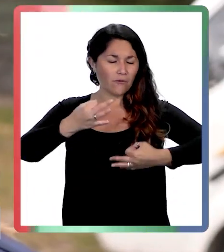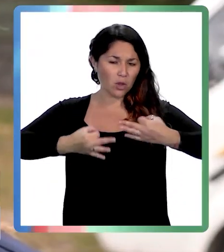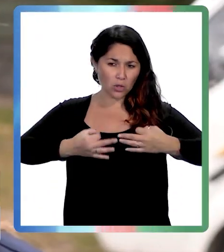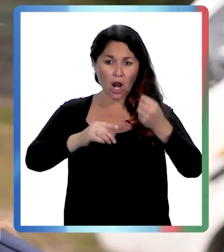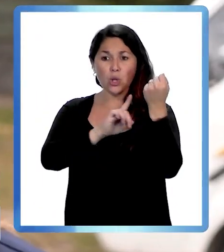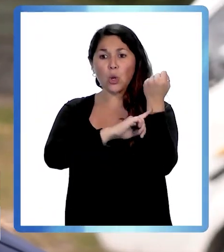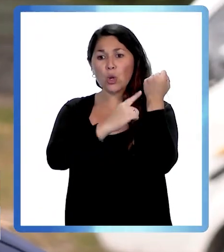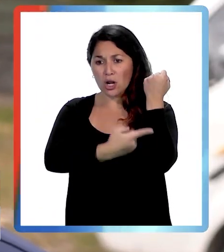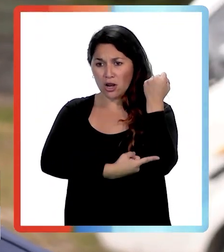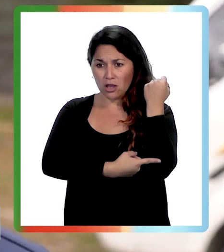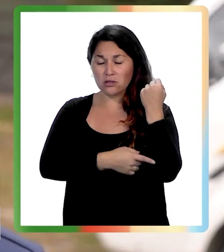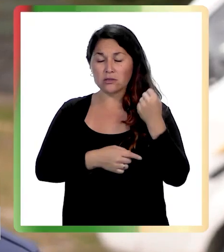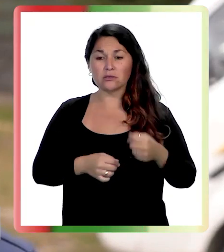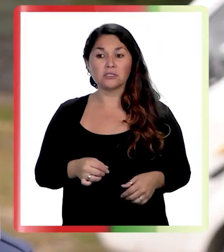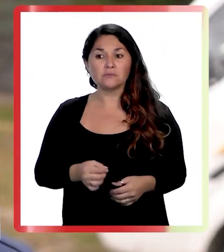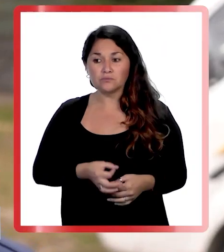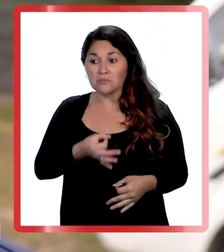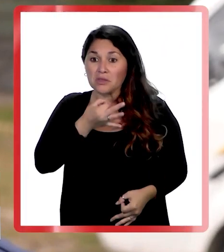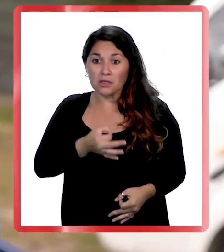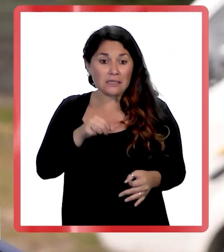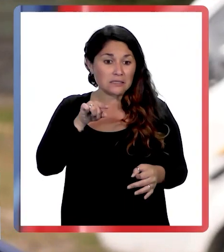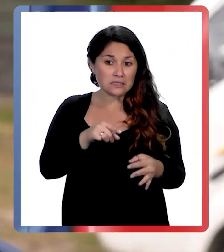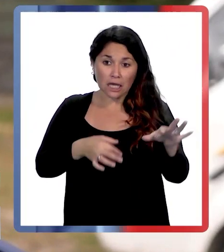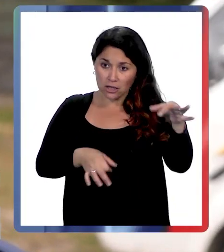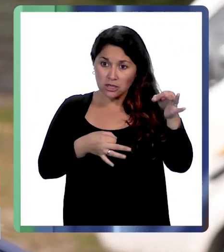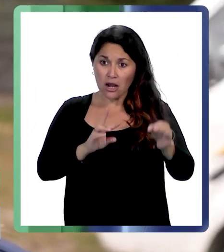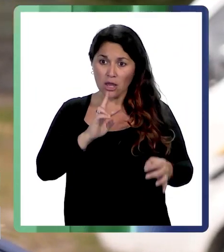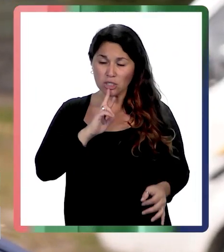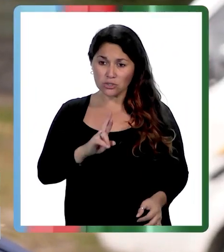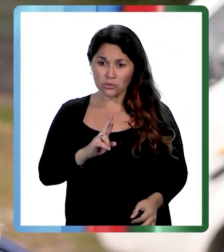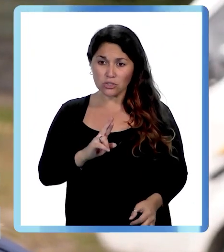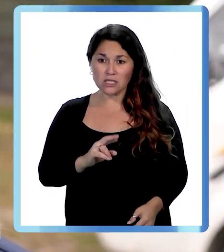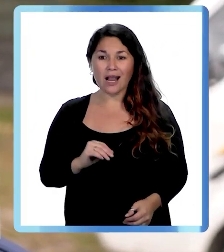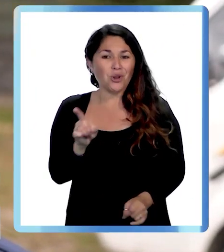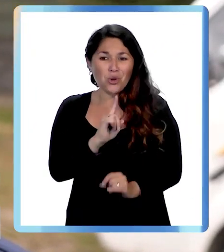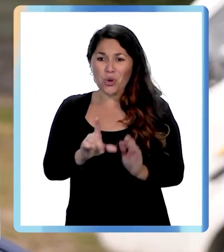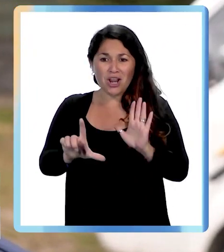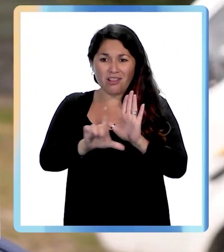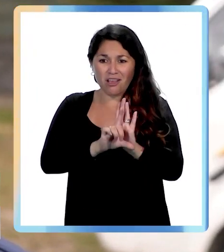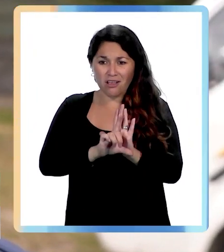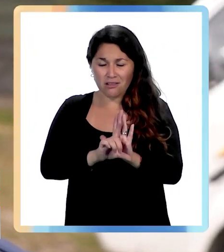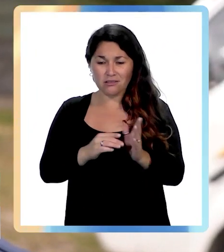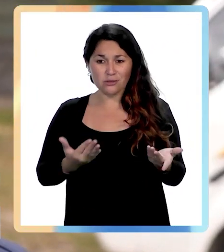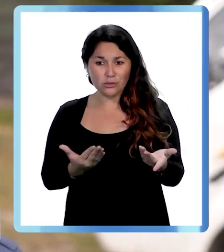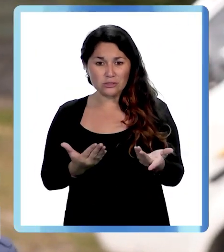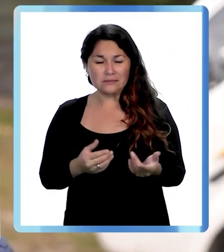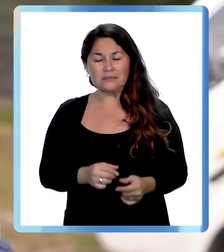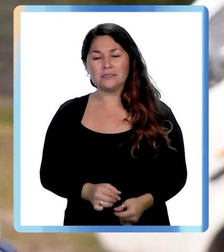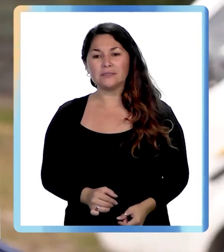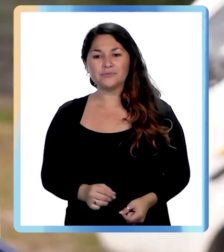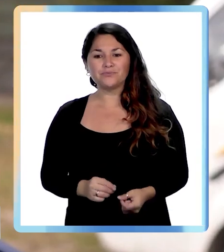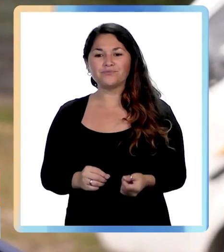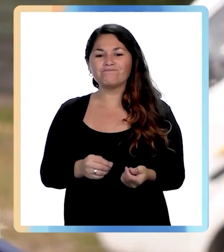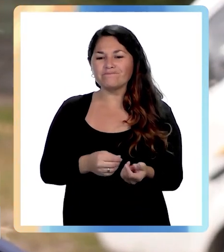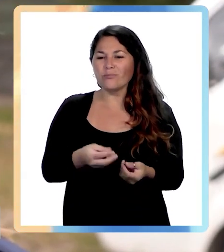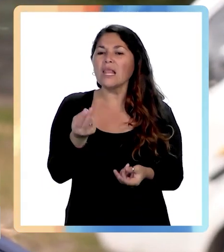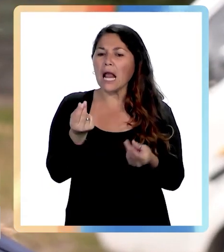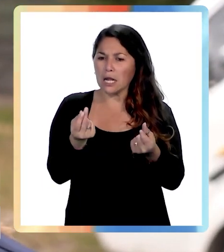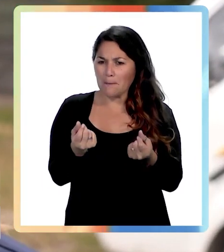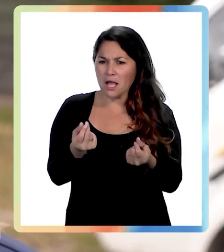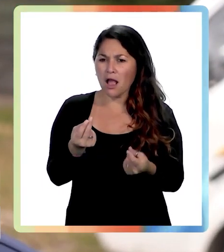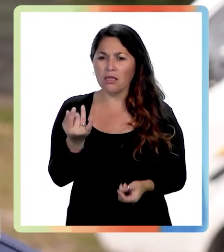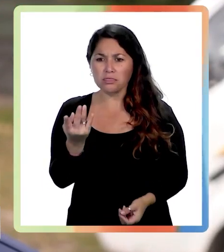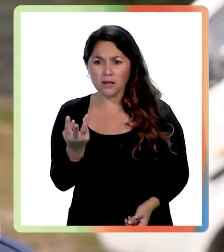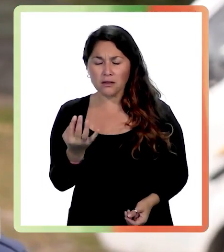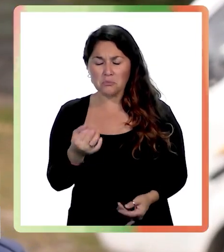la convicción de que efectivamente esta resolución tiene una ilegalidad y una arbitrariedad, por cuanto los montos que allí